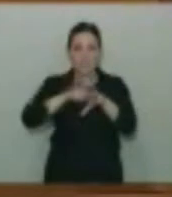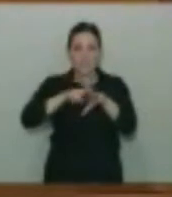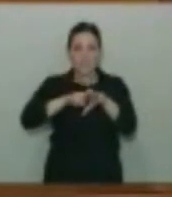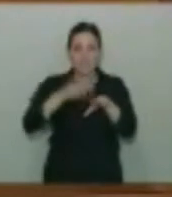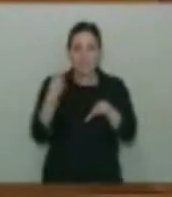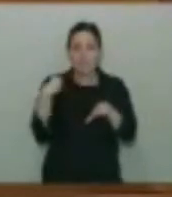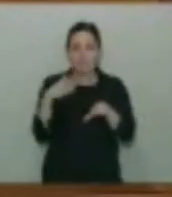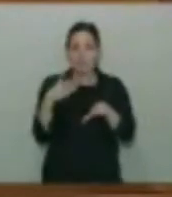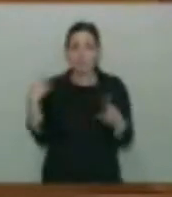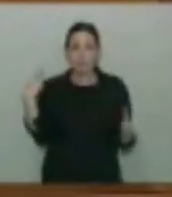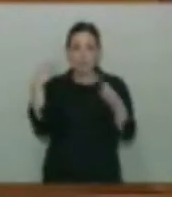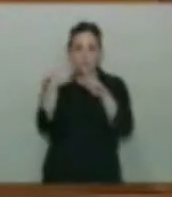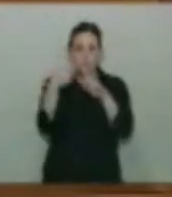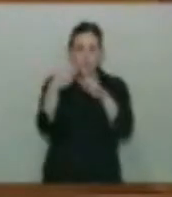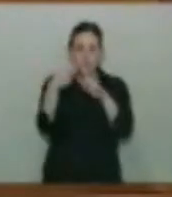específicamente a